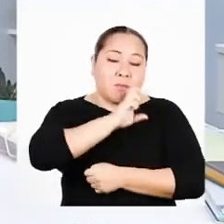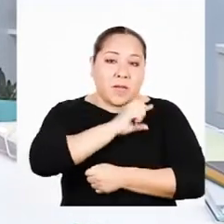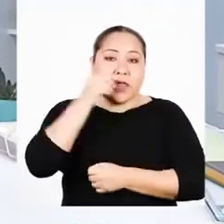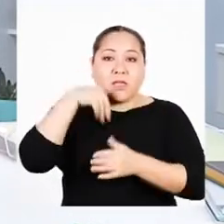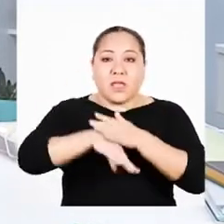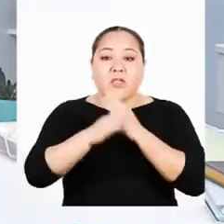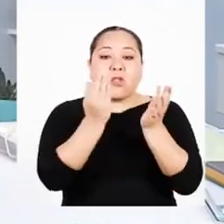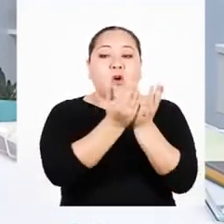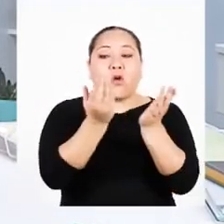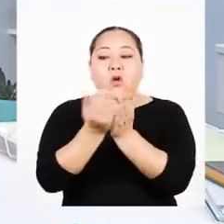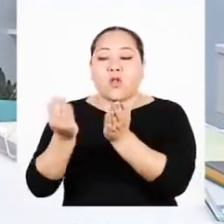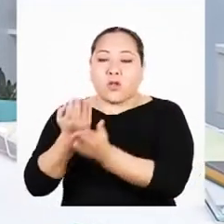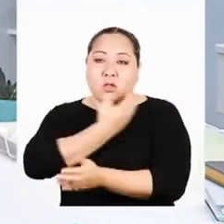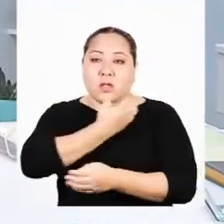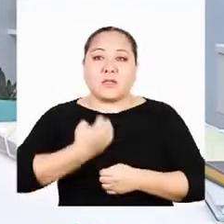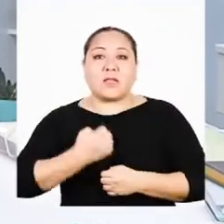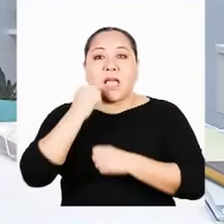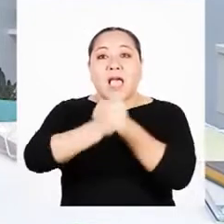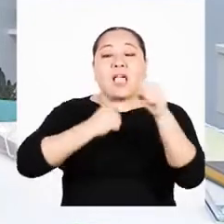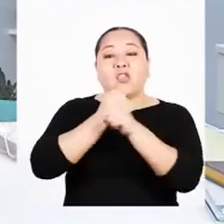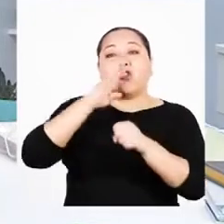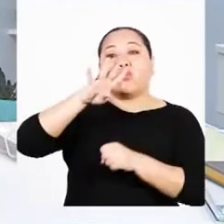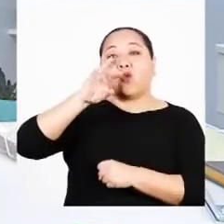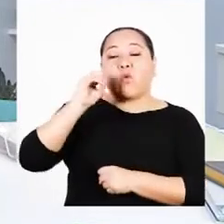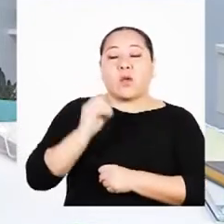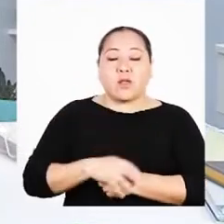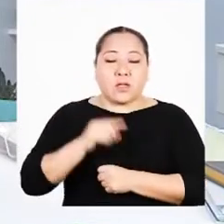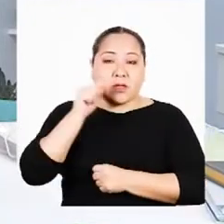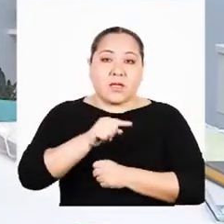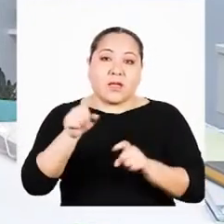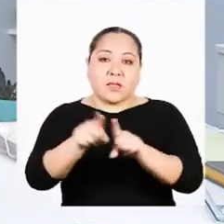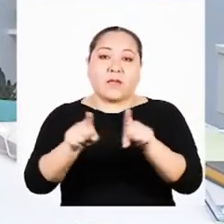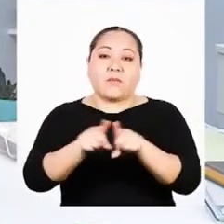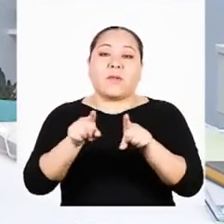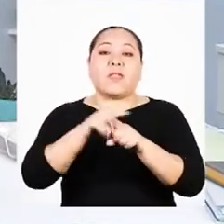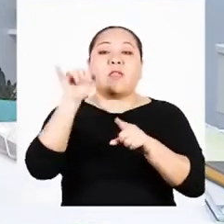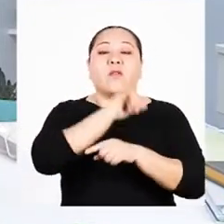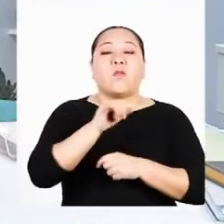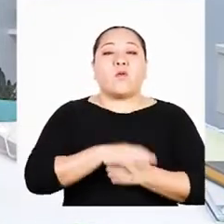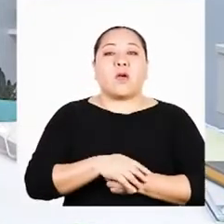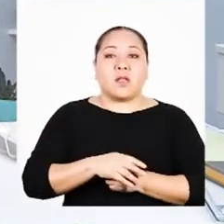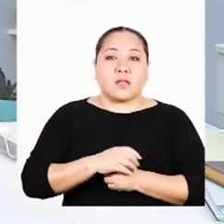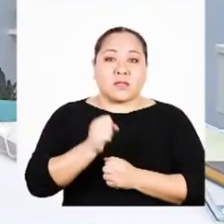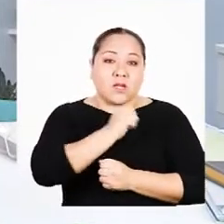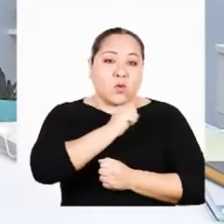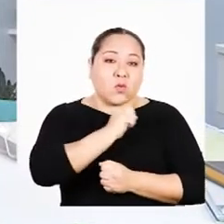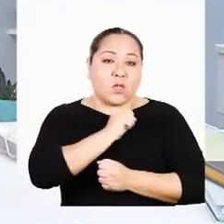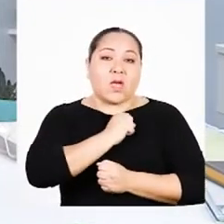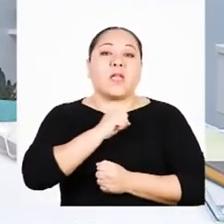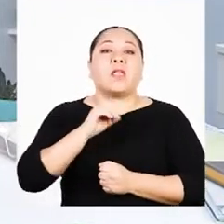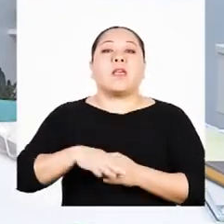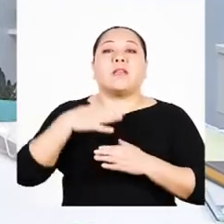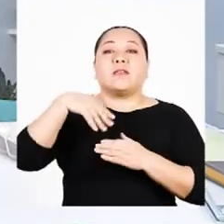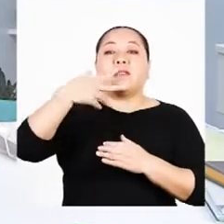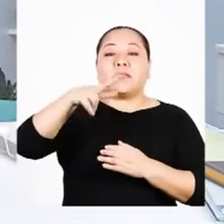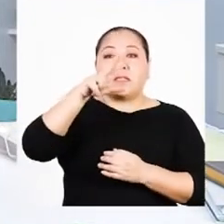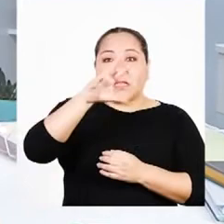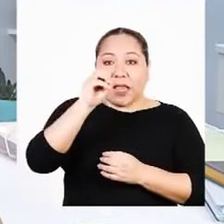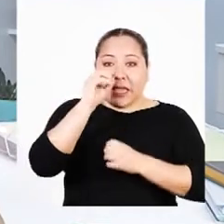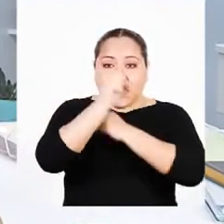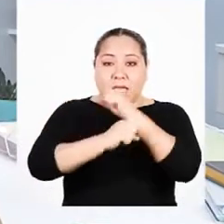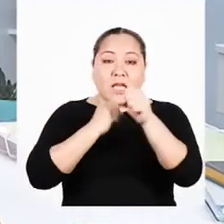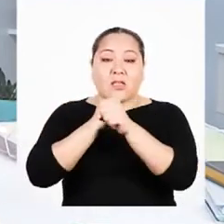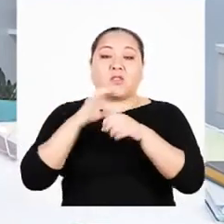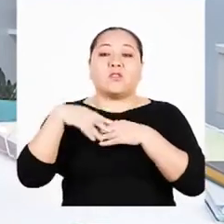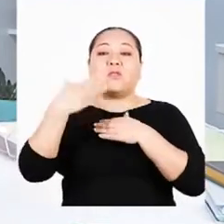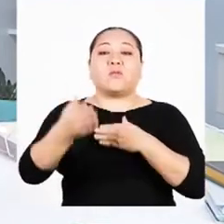los establecimientos públicos. En los años 40 sucedió lo mismo con la secundaria y 3